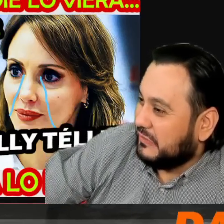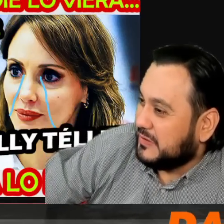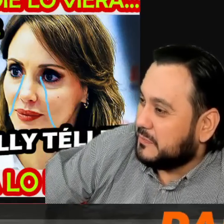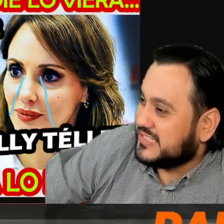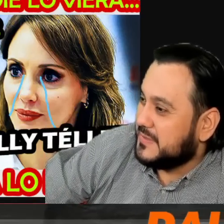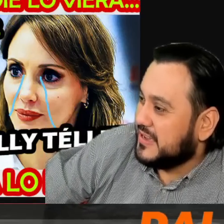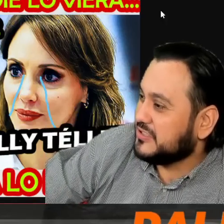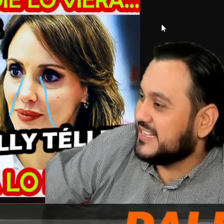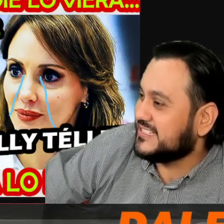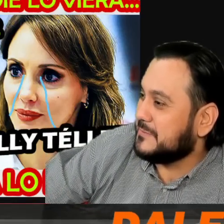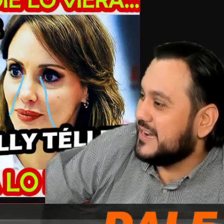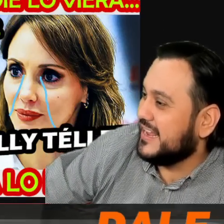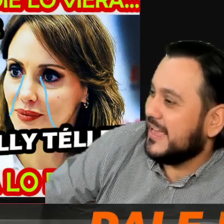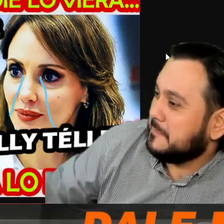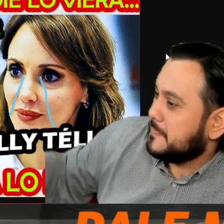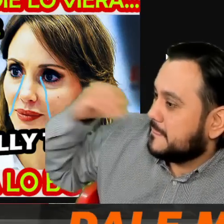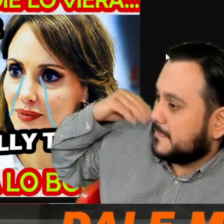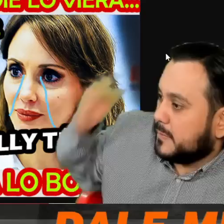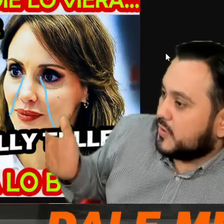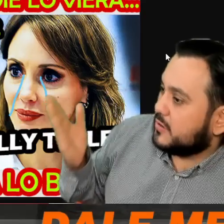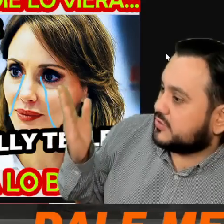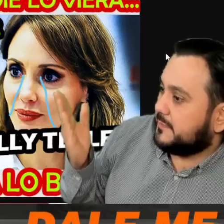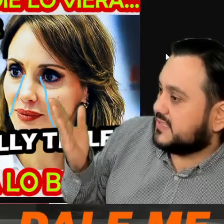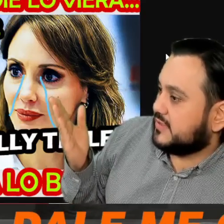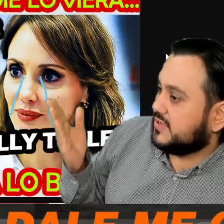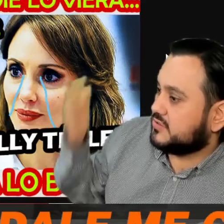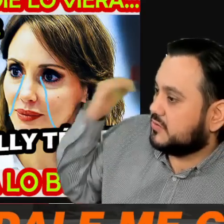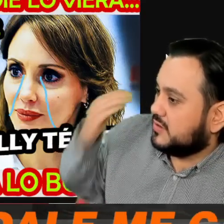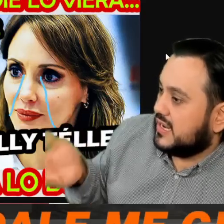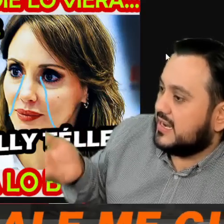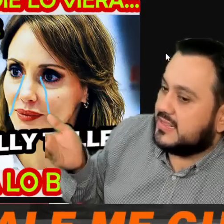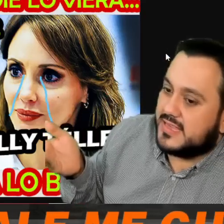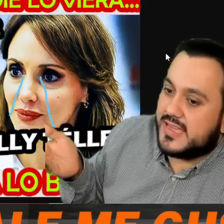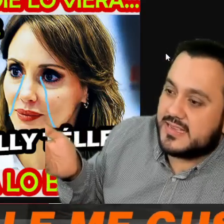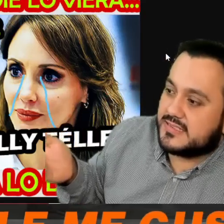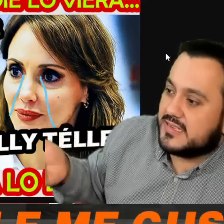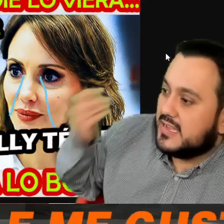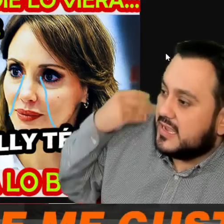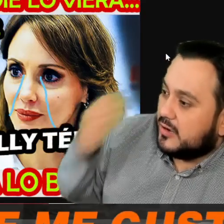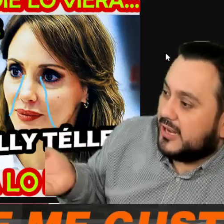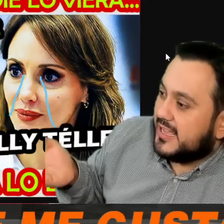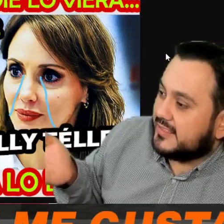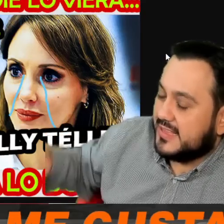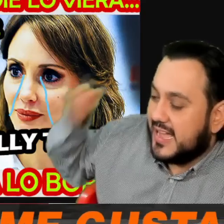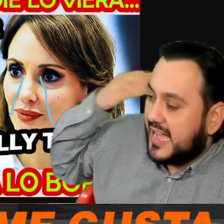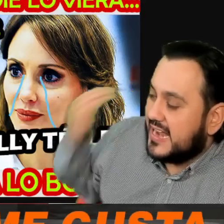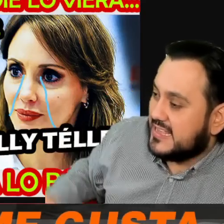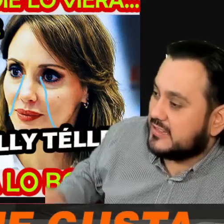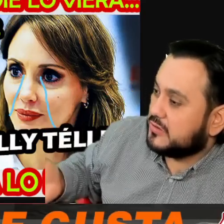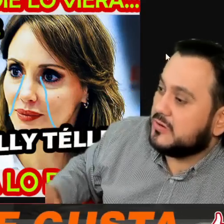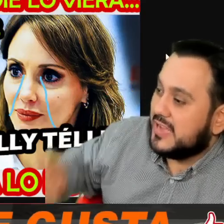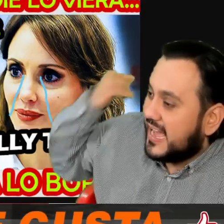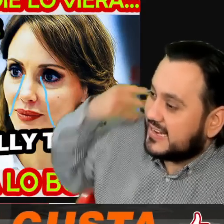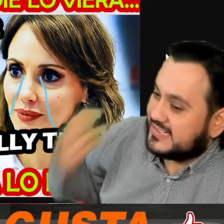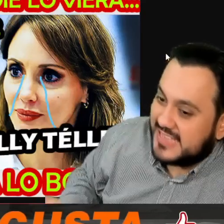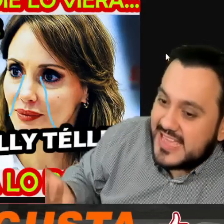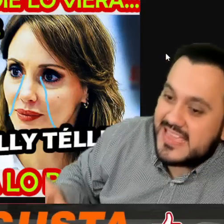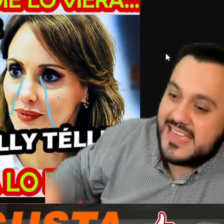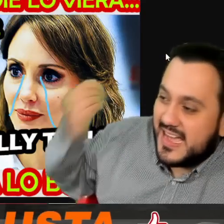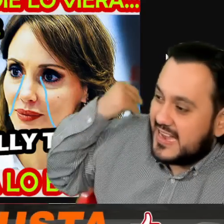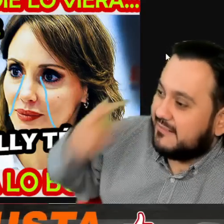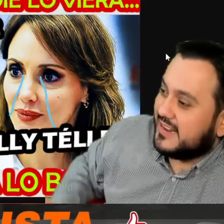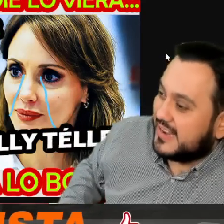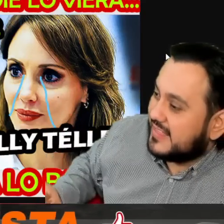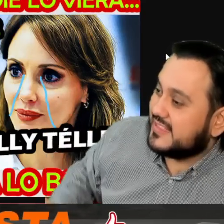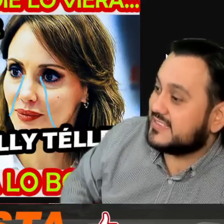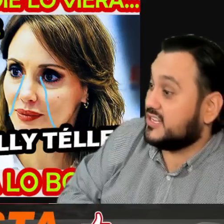en fin pues amigos de esta manera por algo está pasando esto la élite y es loret hálito aristegui